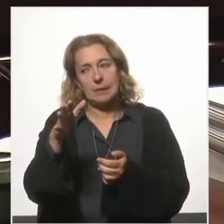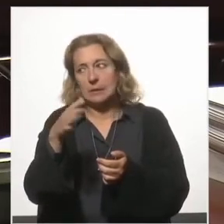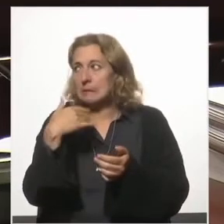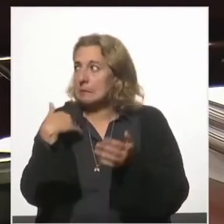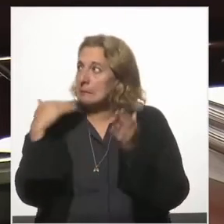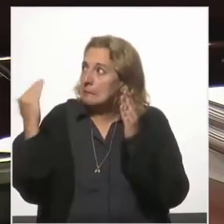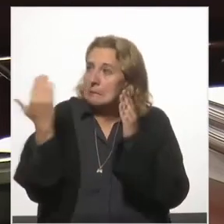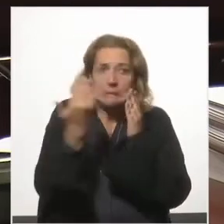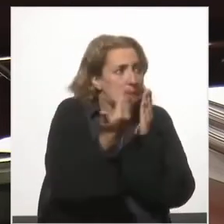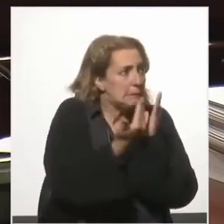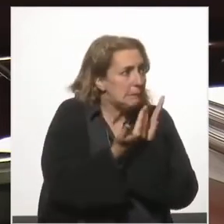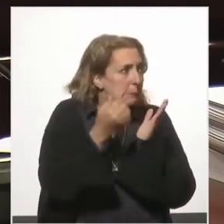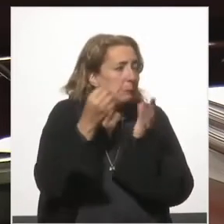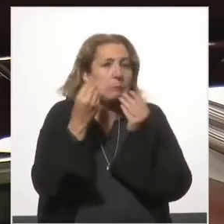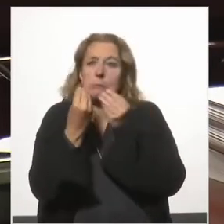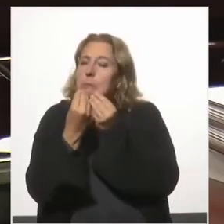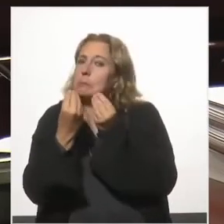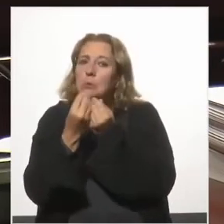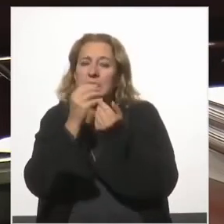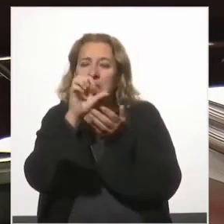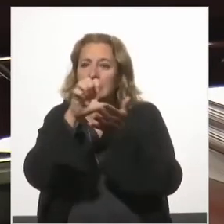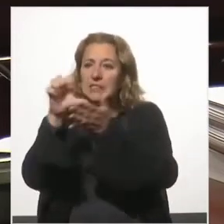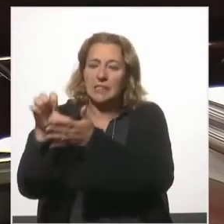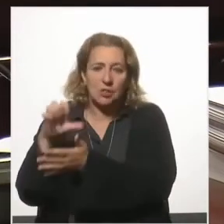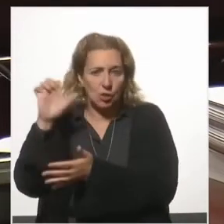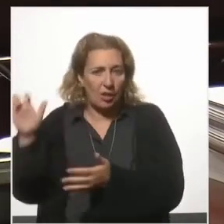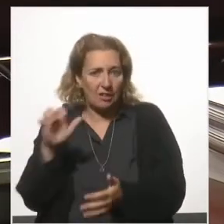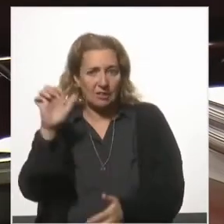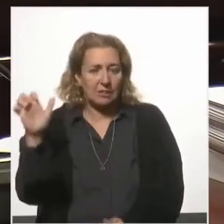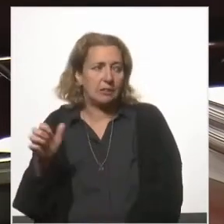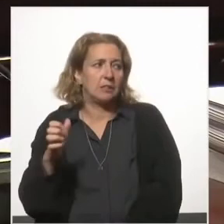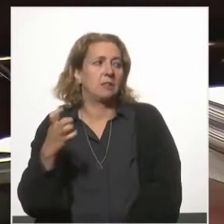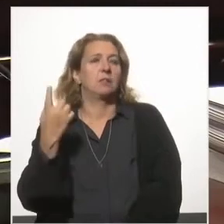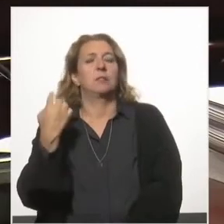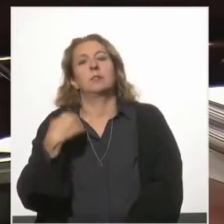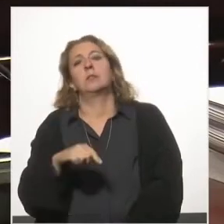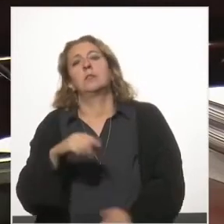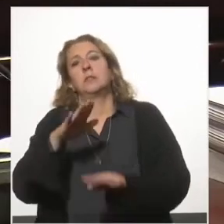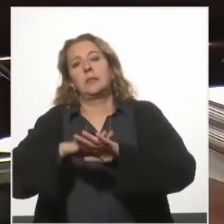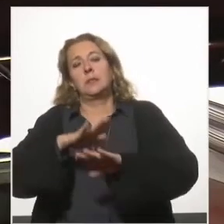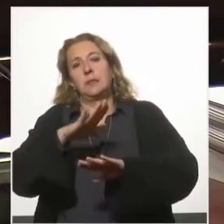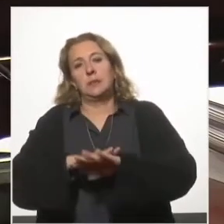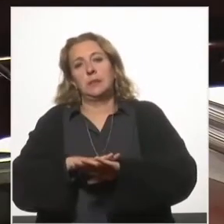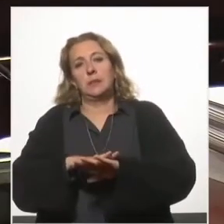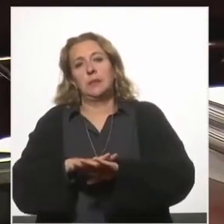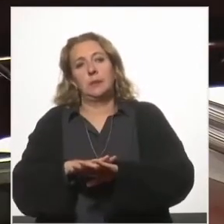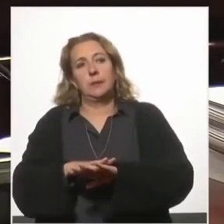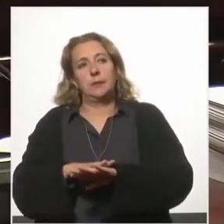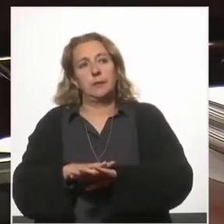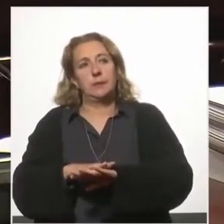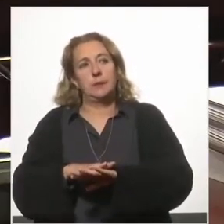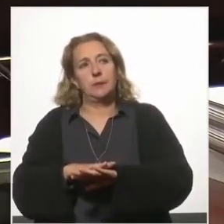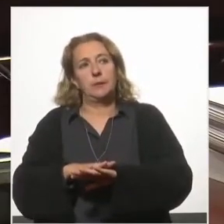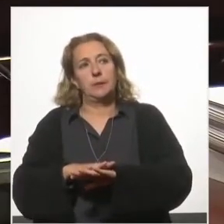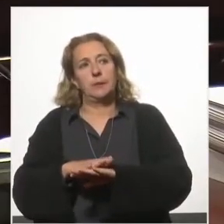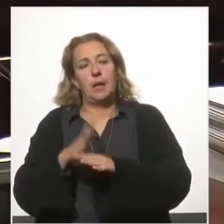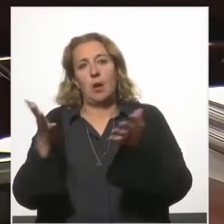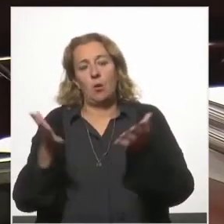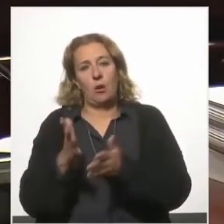acorralados por las multinacionales, que por el momento están en el rubro